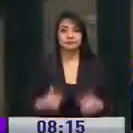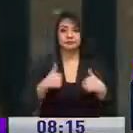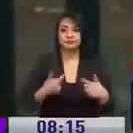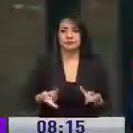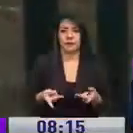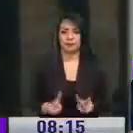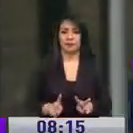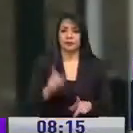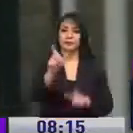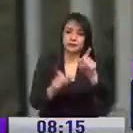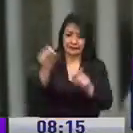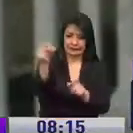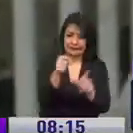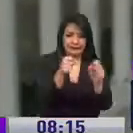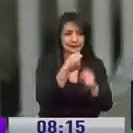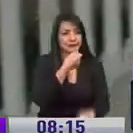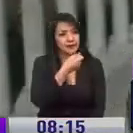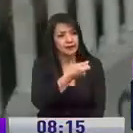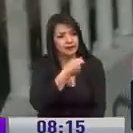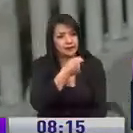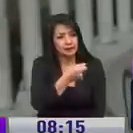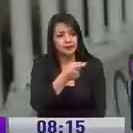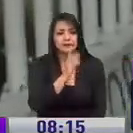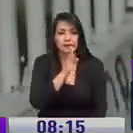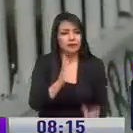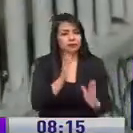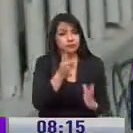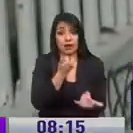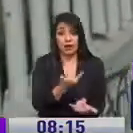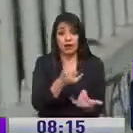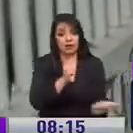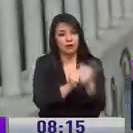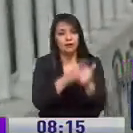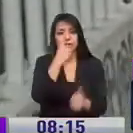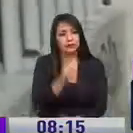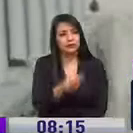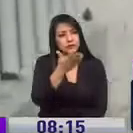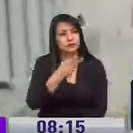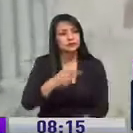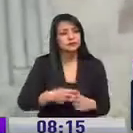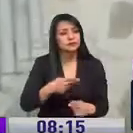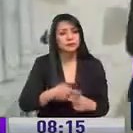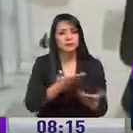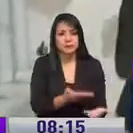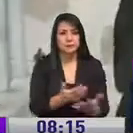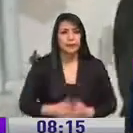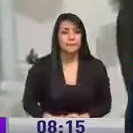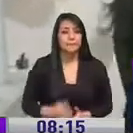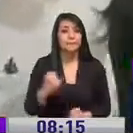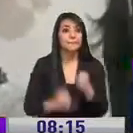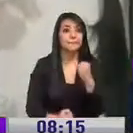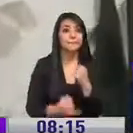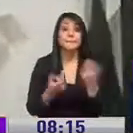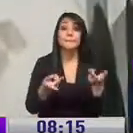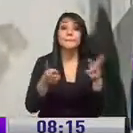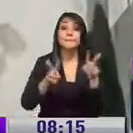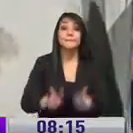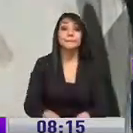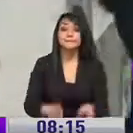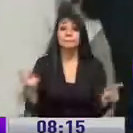hablar con más dirigentes que han estado con nosotros aquí esta mañana. Buenos días, ayúdeme con su nombre y apellido. Realmente incluso es